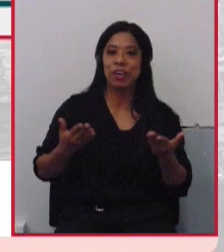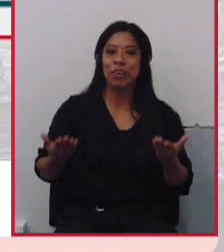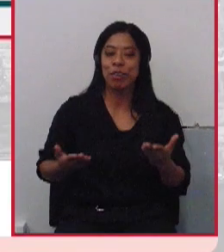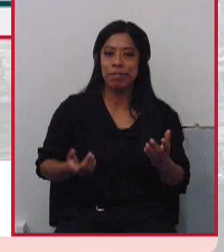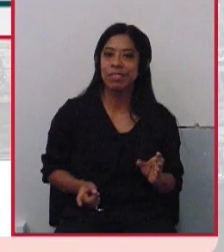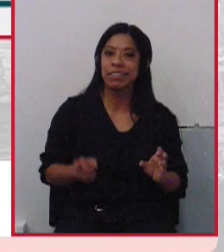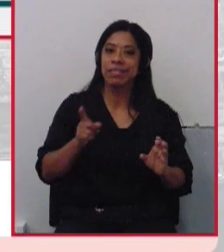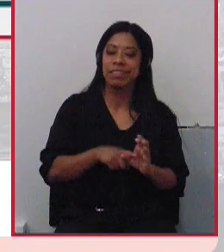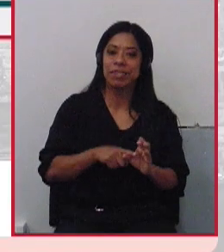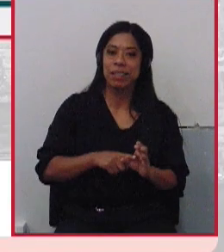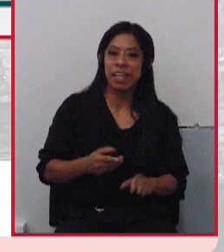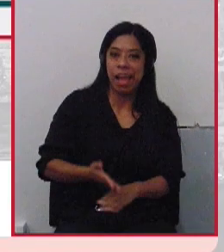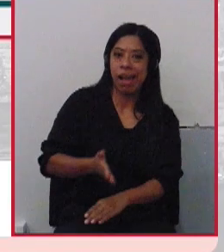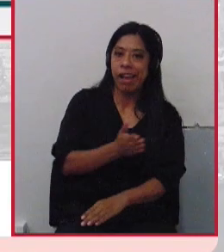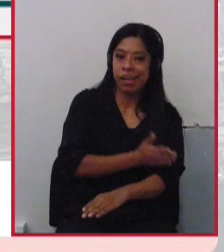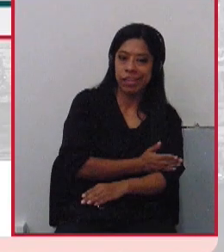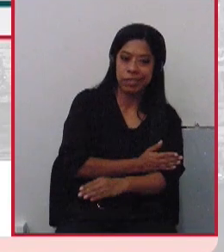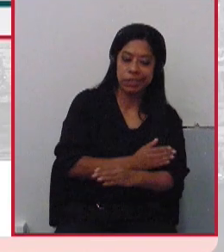el precomisionamiento.